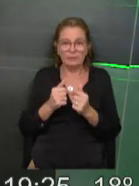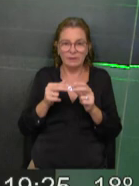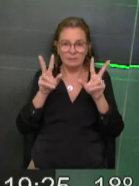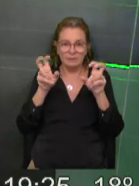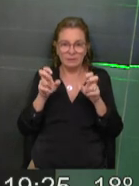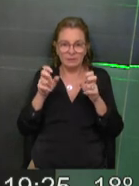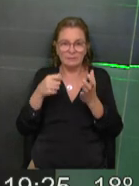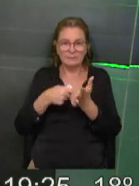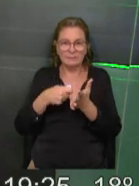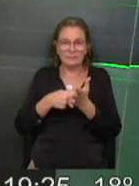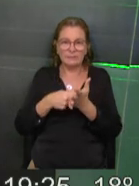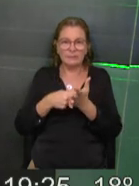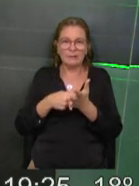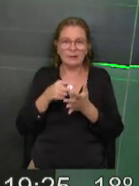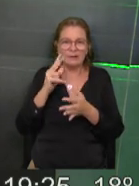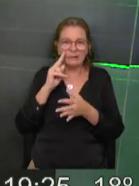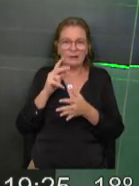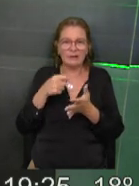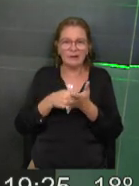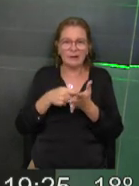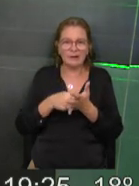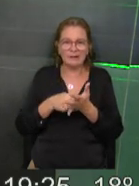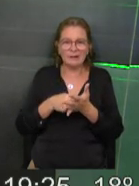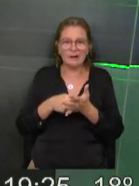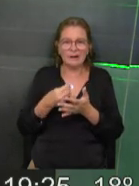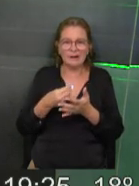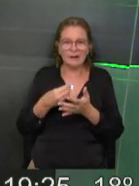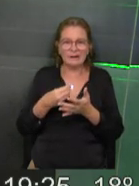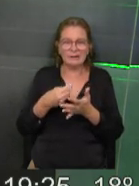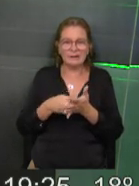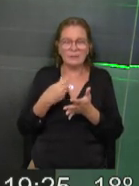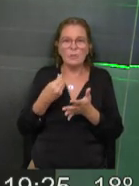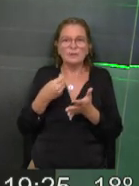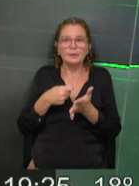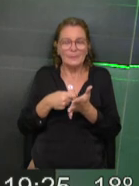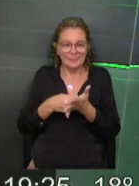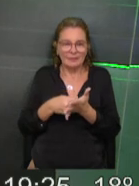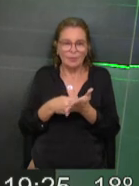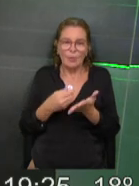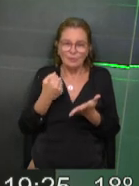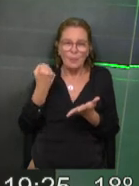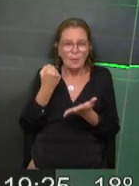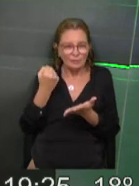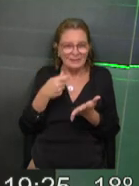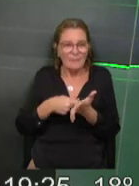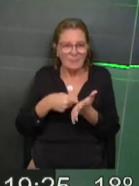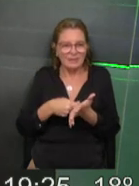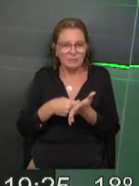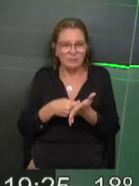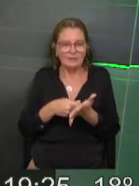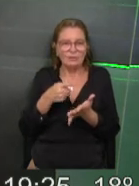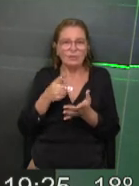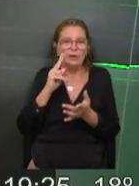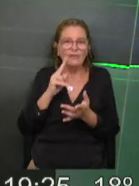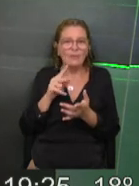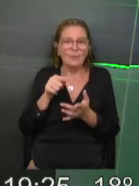tipo de cambio. Eso. ¿Sí? Hablabas tenemos del peso, de cuánto pesa el peso, valga la de cuánto pesa el peso, exactamente. Ahí está. ¿Sí? Bien. Entonces lo que